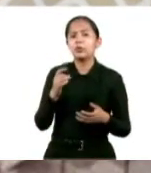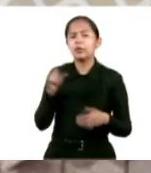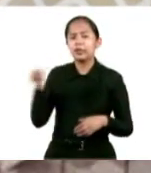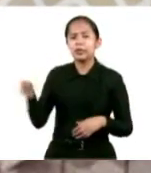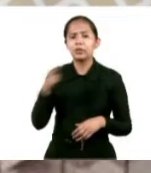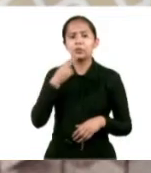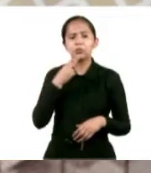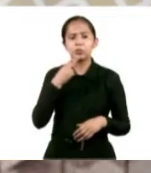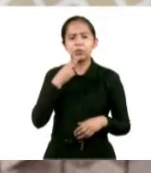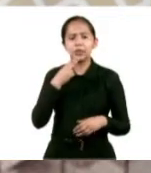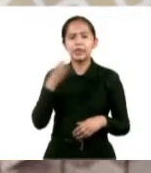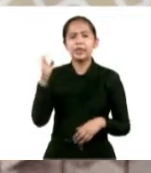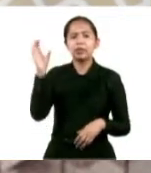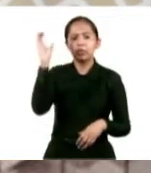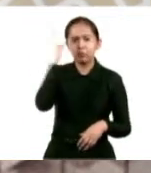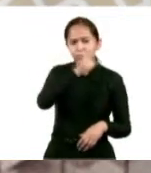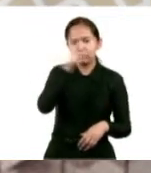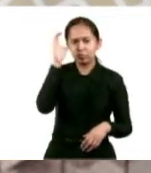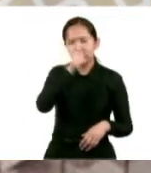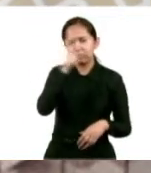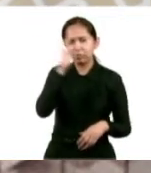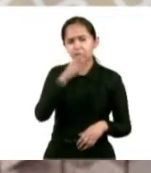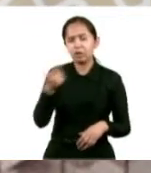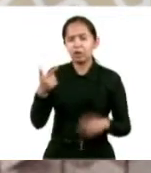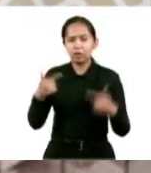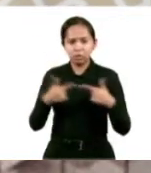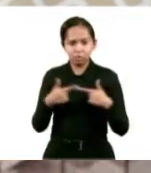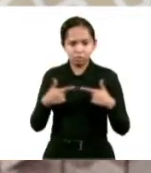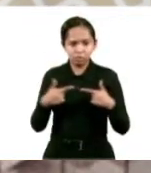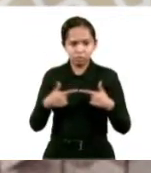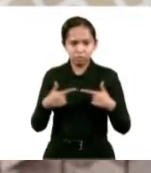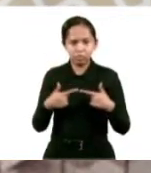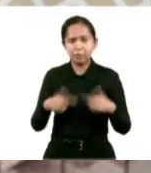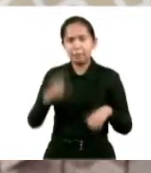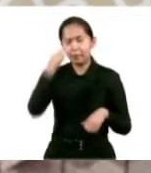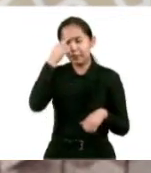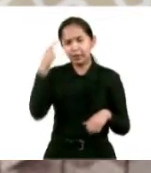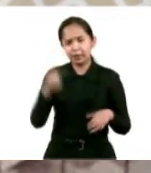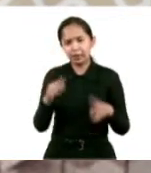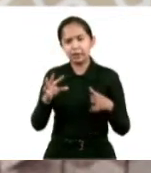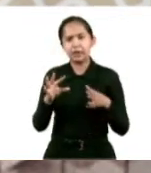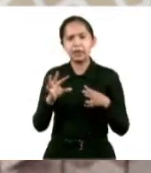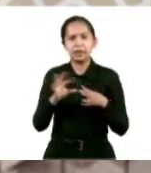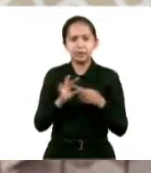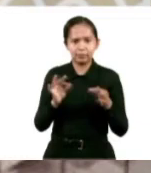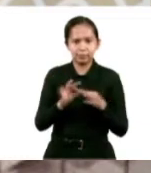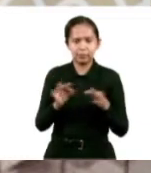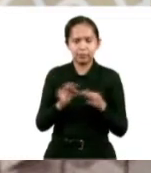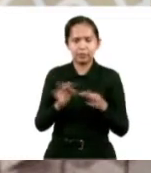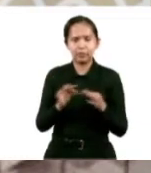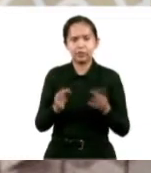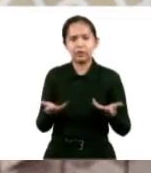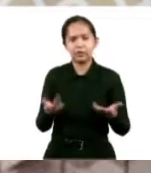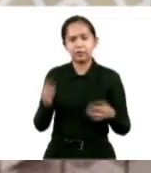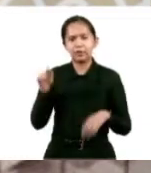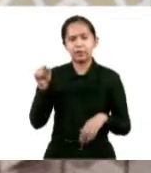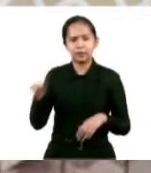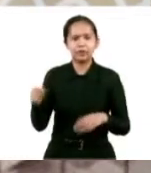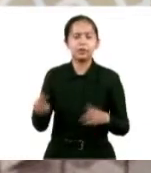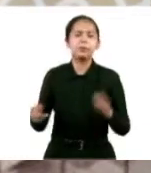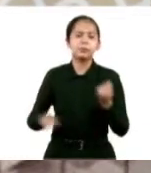de imágenes de Google Street View como referencia para llegar a conclusiones en el análisis